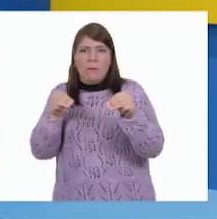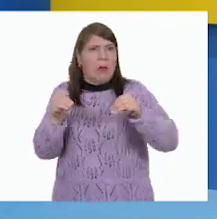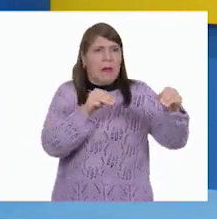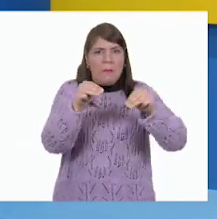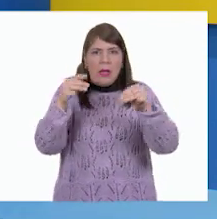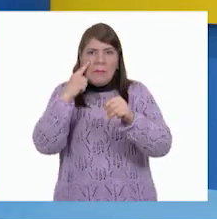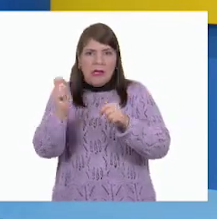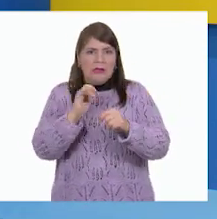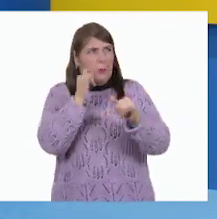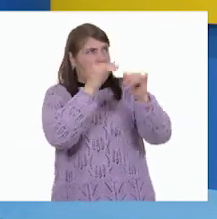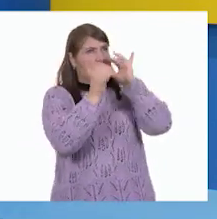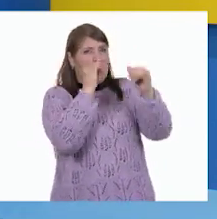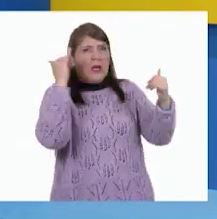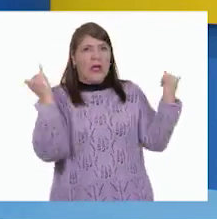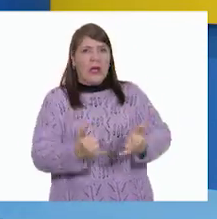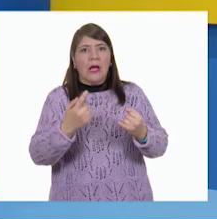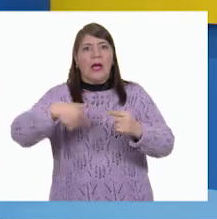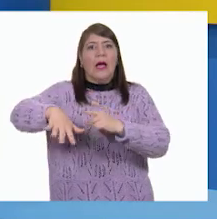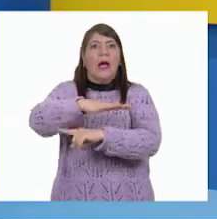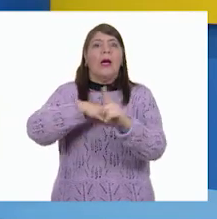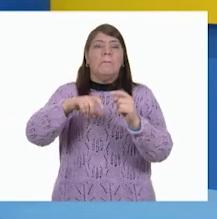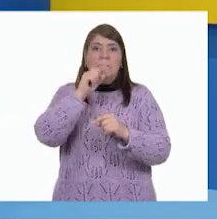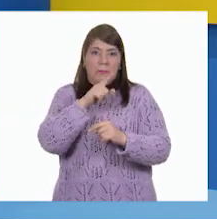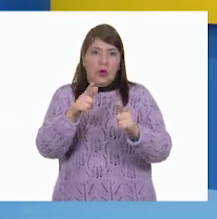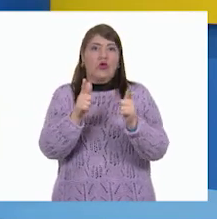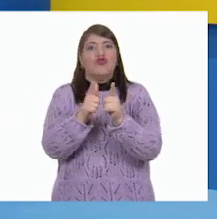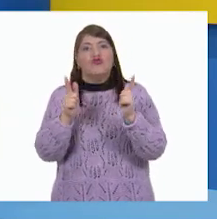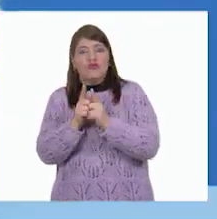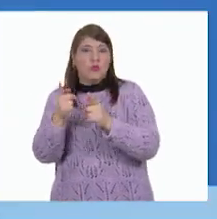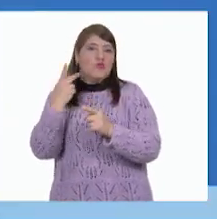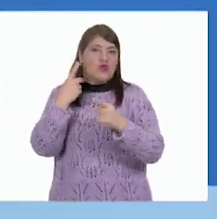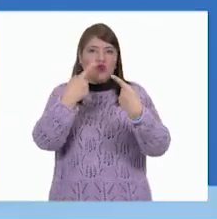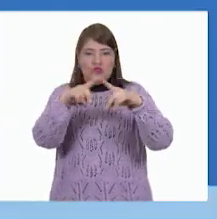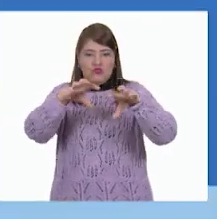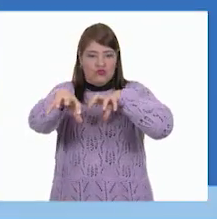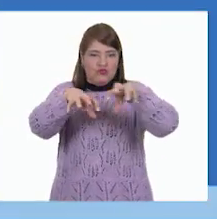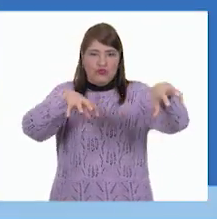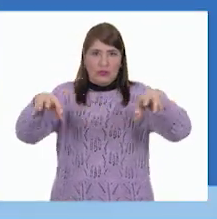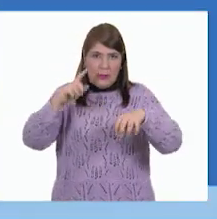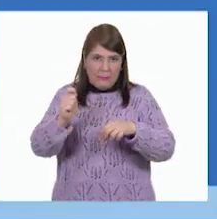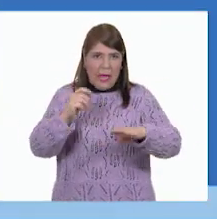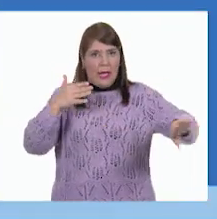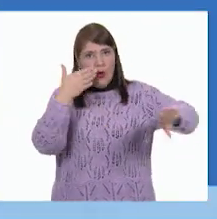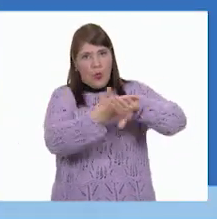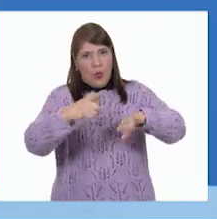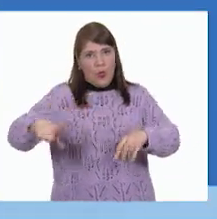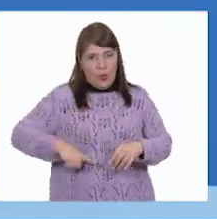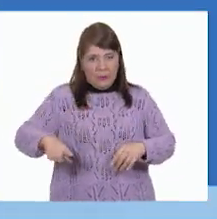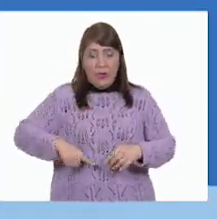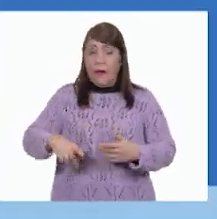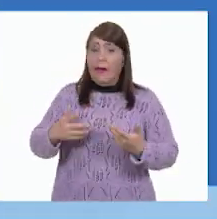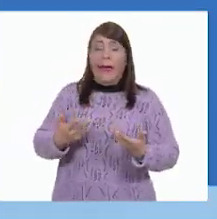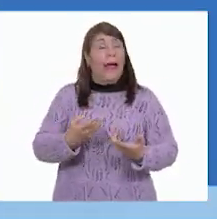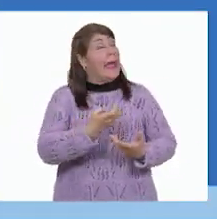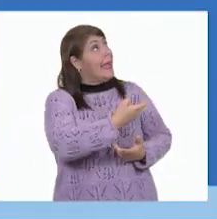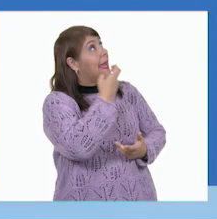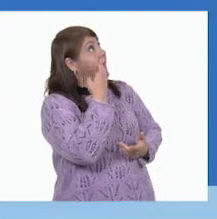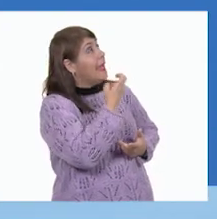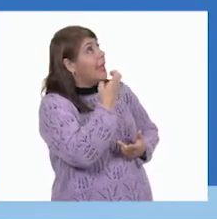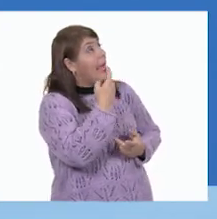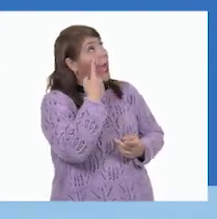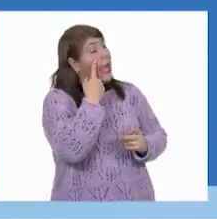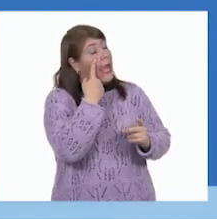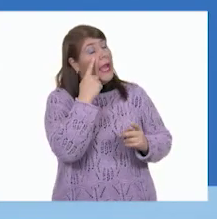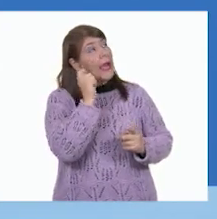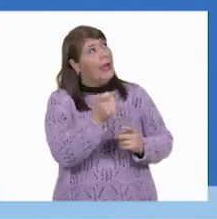y los desafíos de nuevos actores y grupos políticos. Y eso nos lleva ¡tarán!,